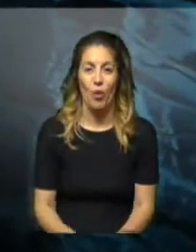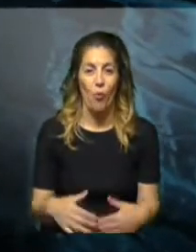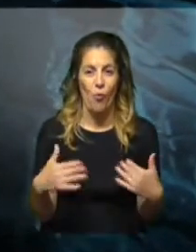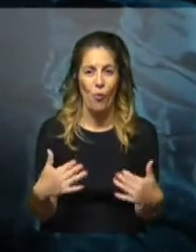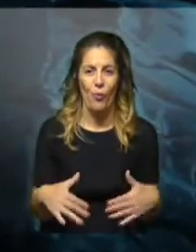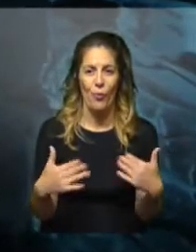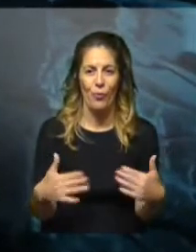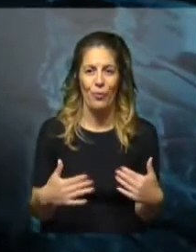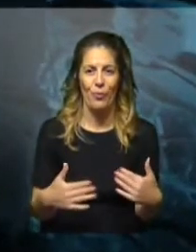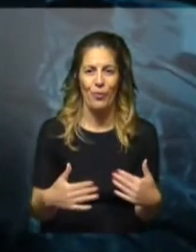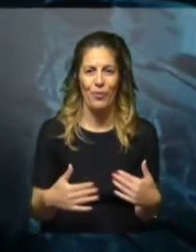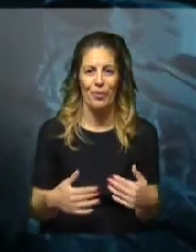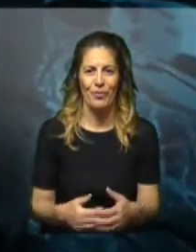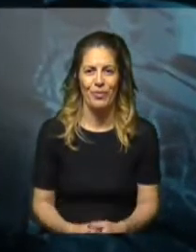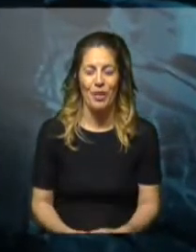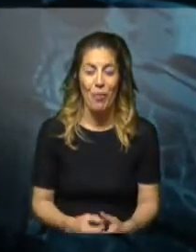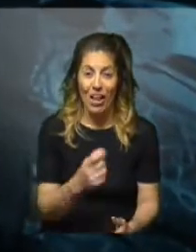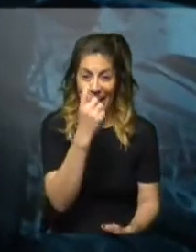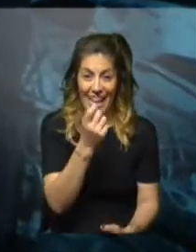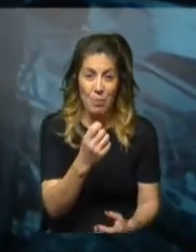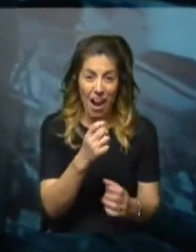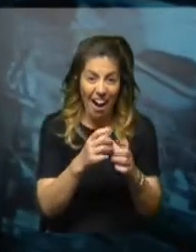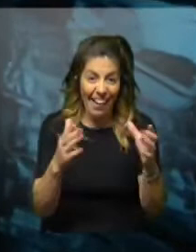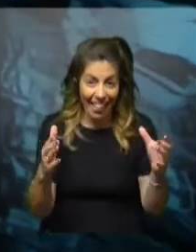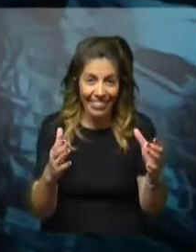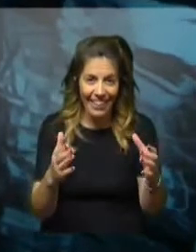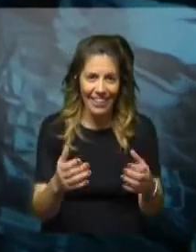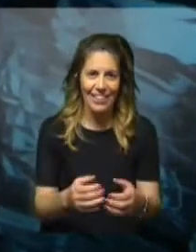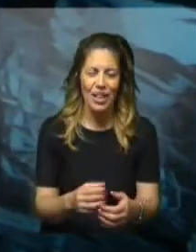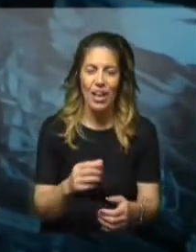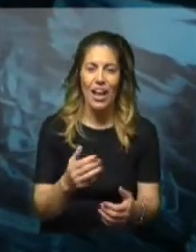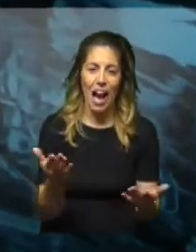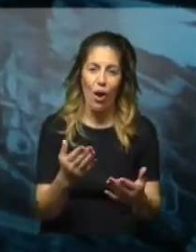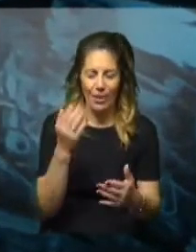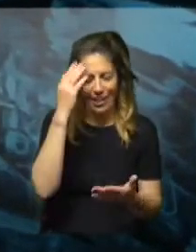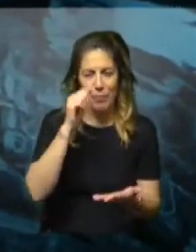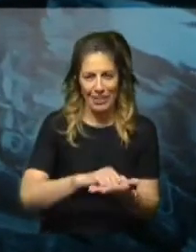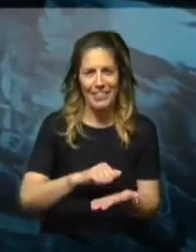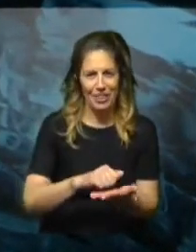vos quería hacerle medianis más grande todavía un poquito más Ahora estoy arrepentido